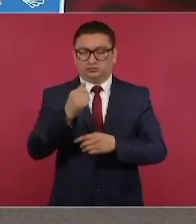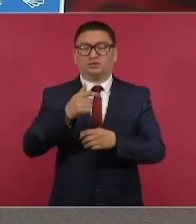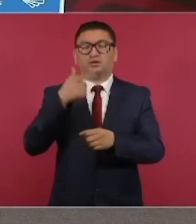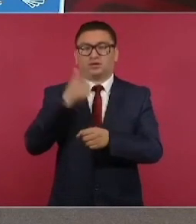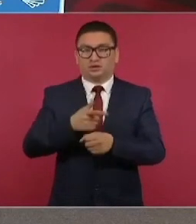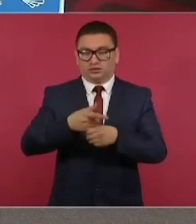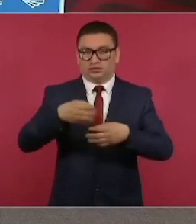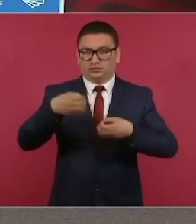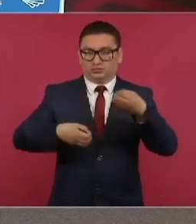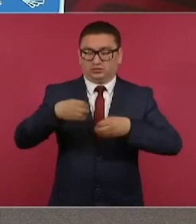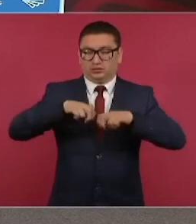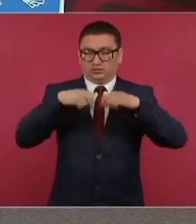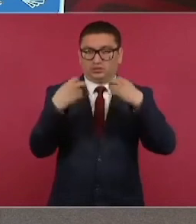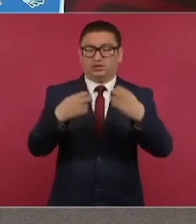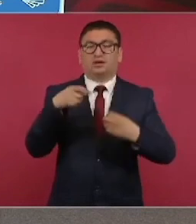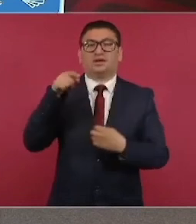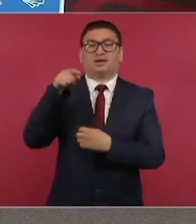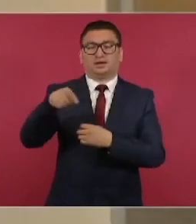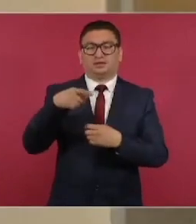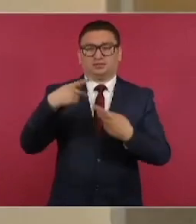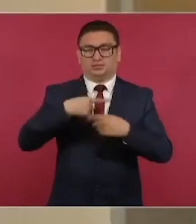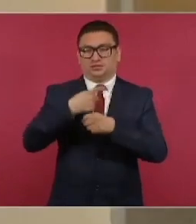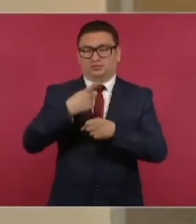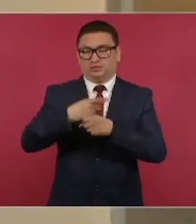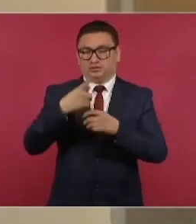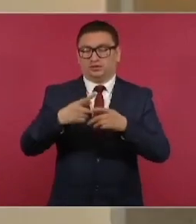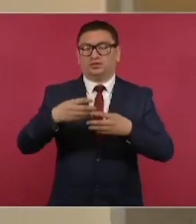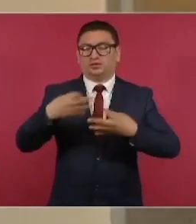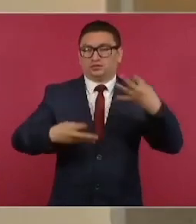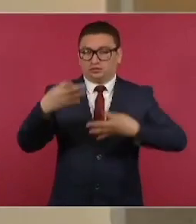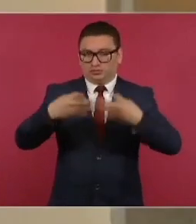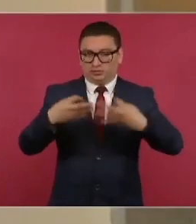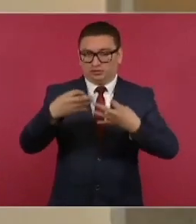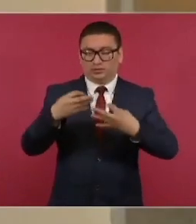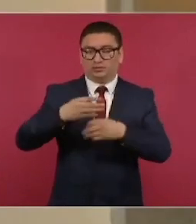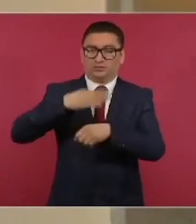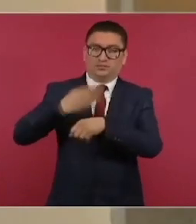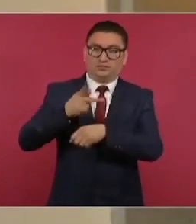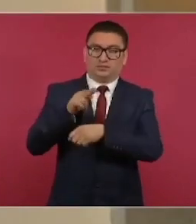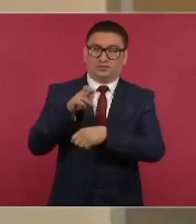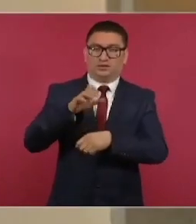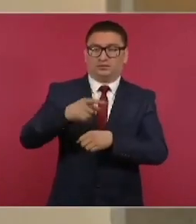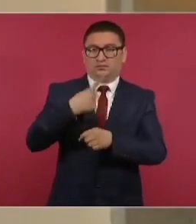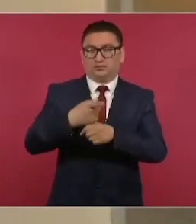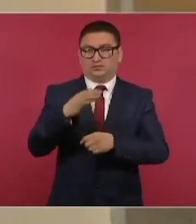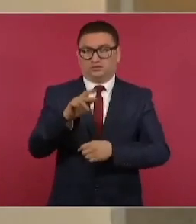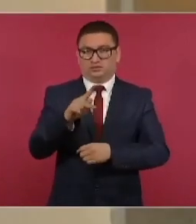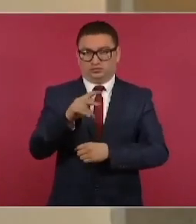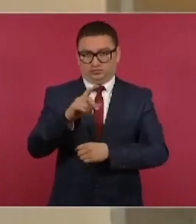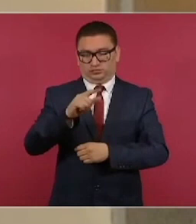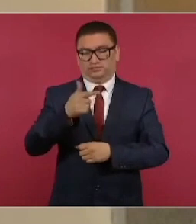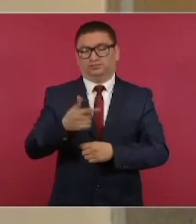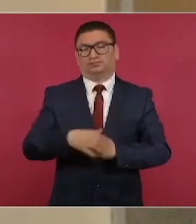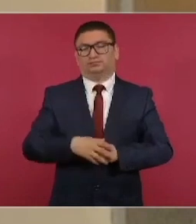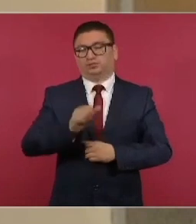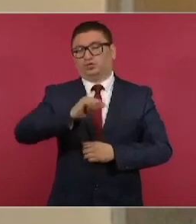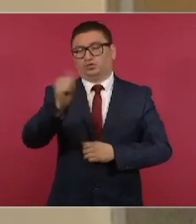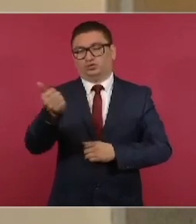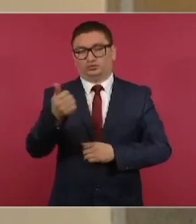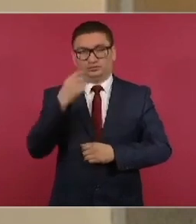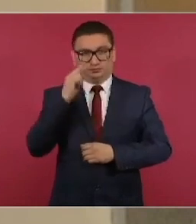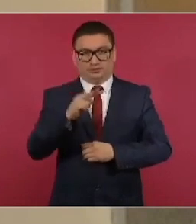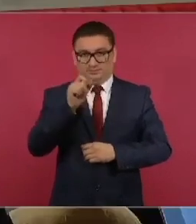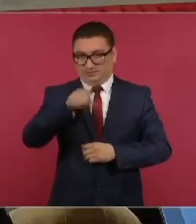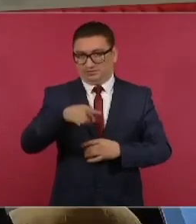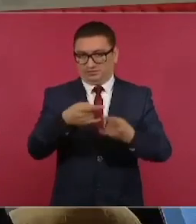magistrados del primer tribunal colegiado de apelación en materia penal del primer circuito adelante en este mismo